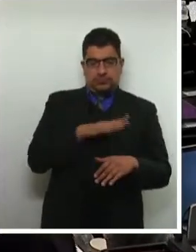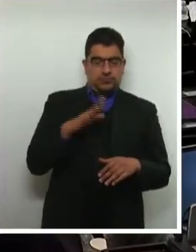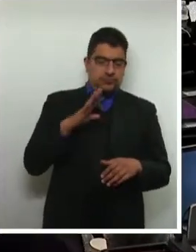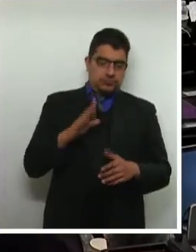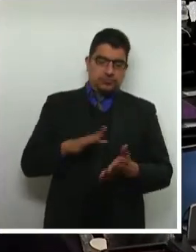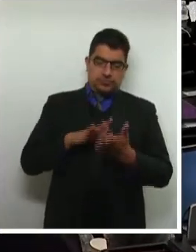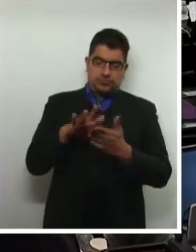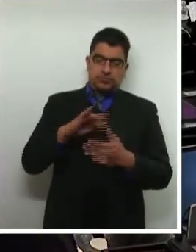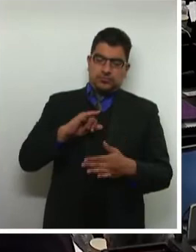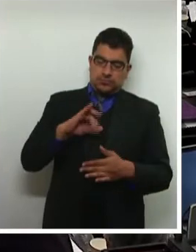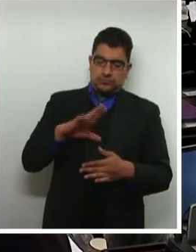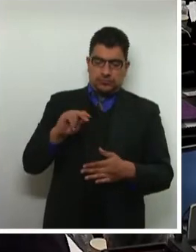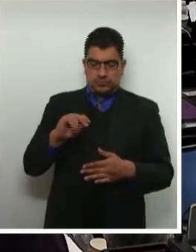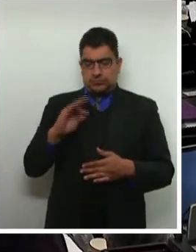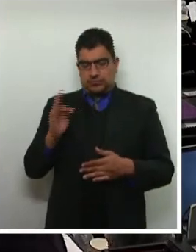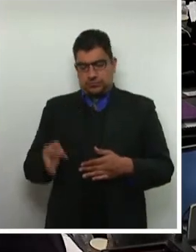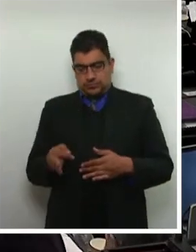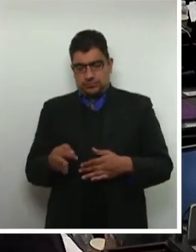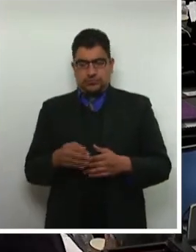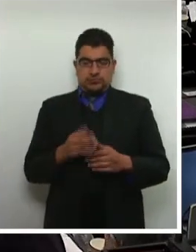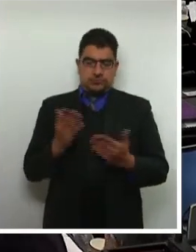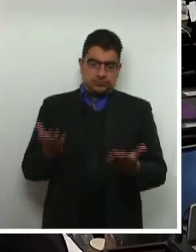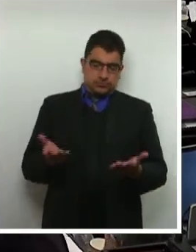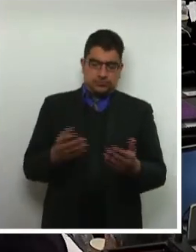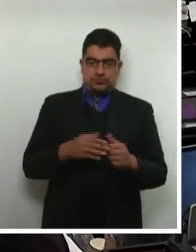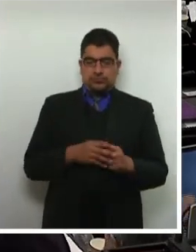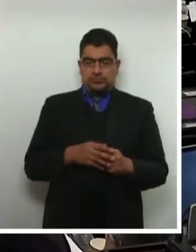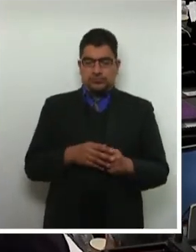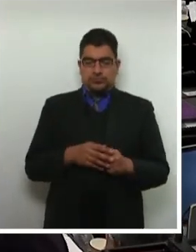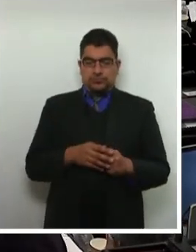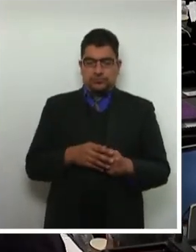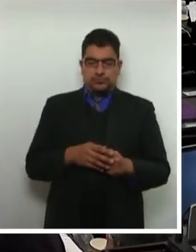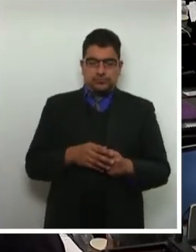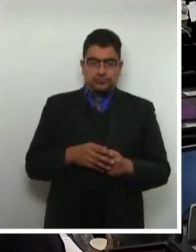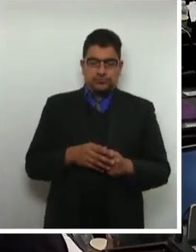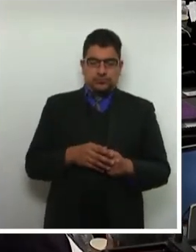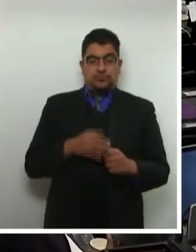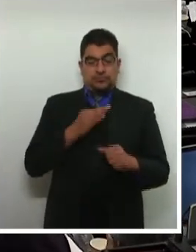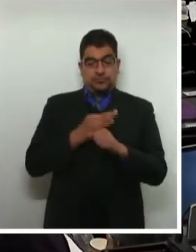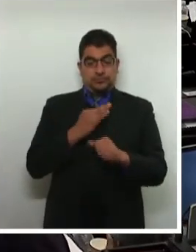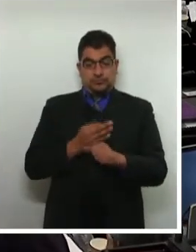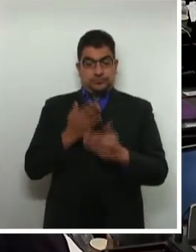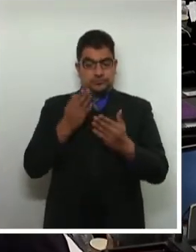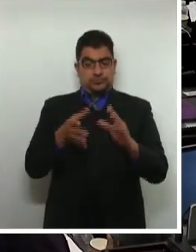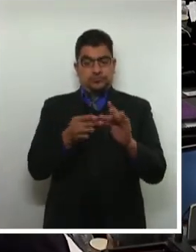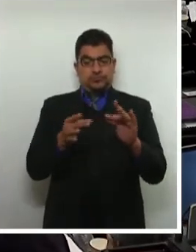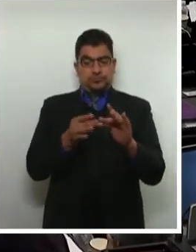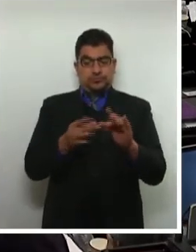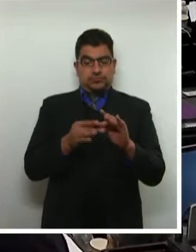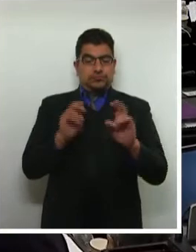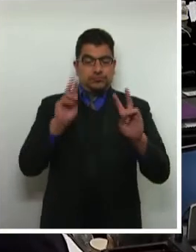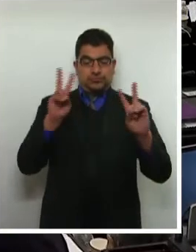a favor, en contra o en abstención. Por ello, quiero hablarle un poco más acerca de este